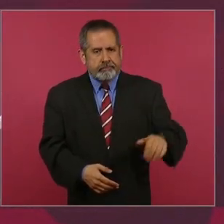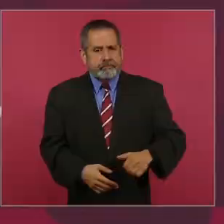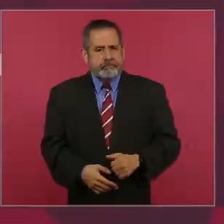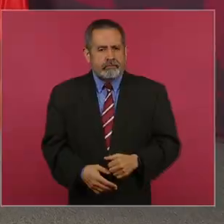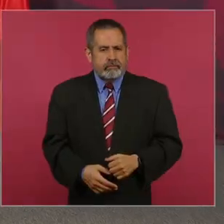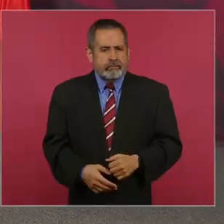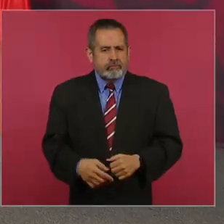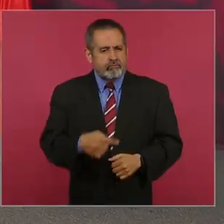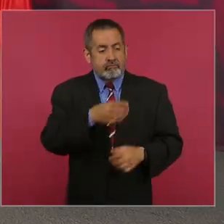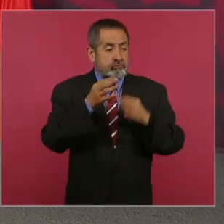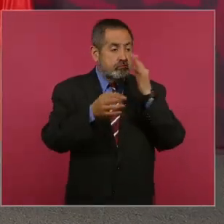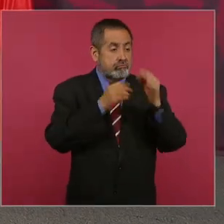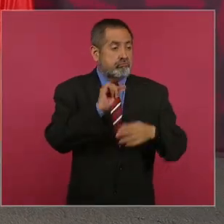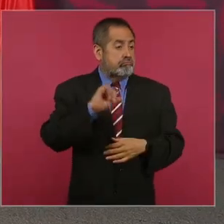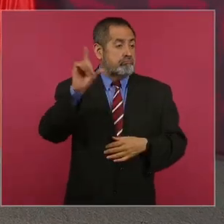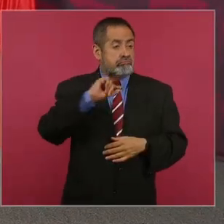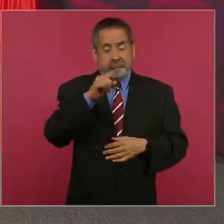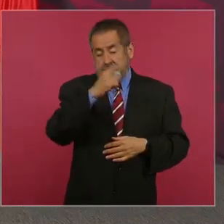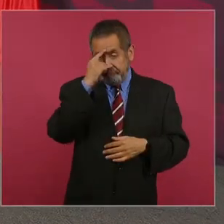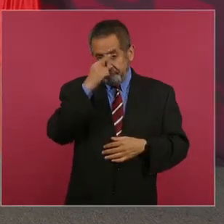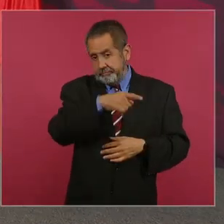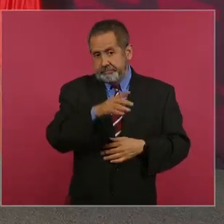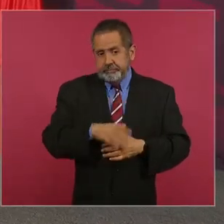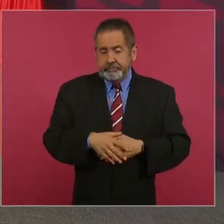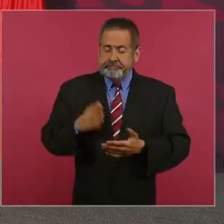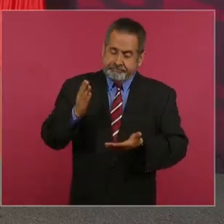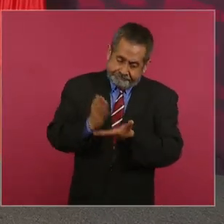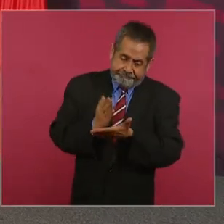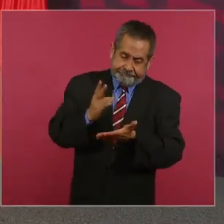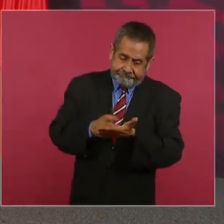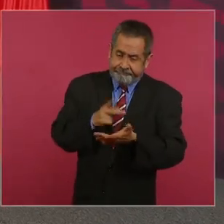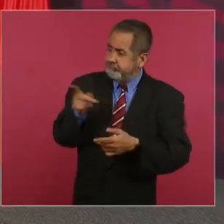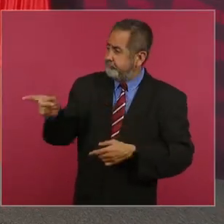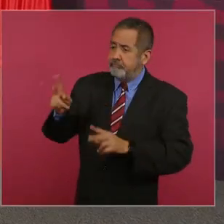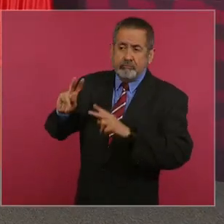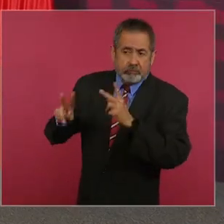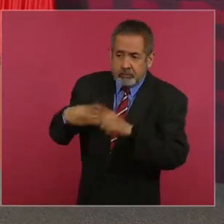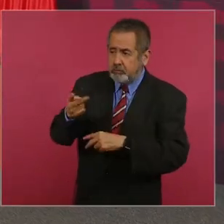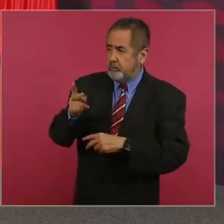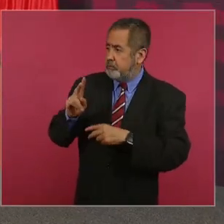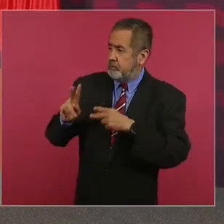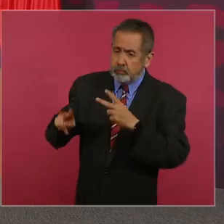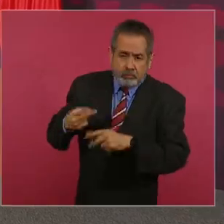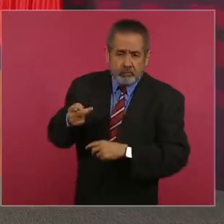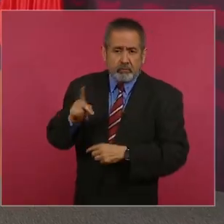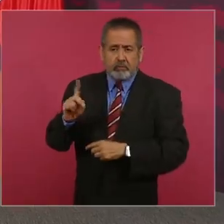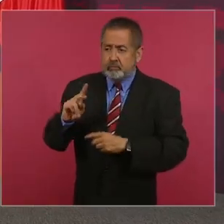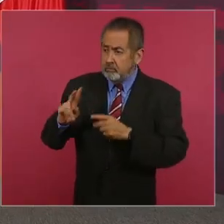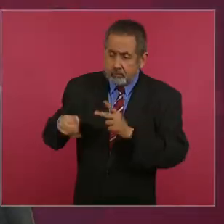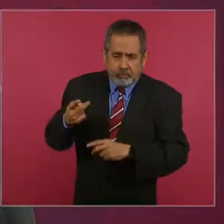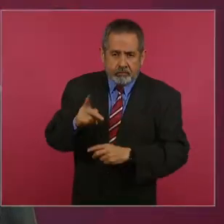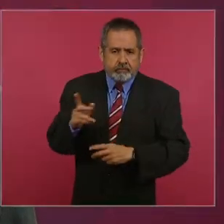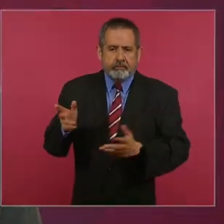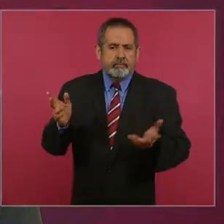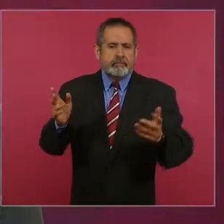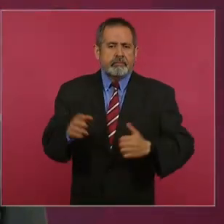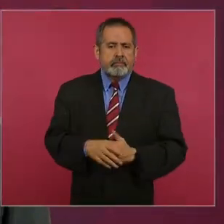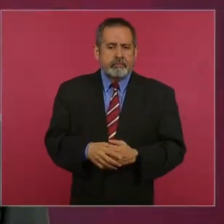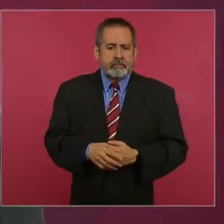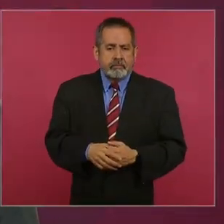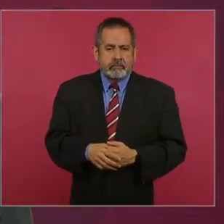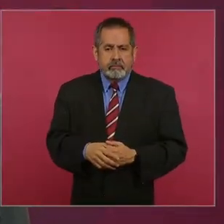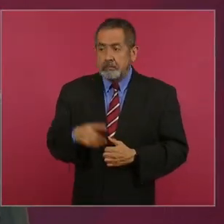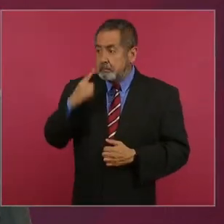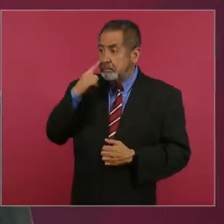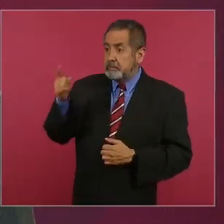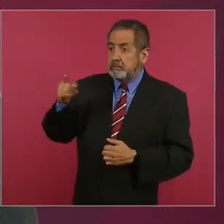un conductor famoso que estaba dale y dale y dale ya lo último que sacó ahí va